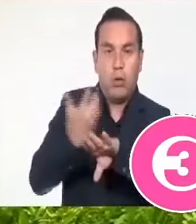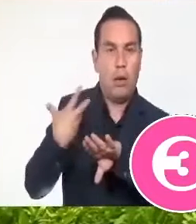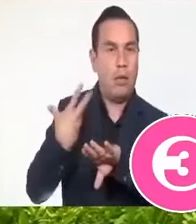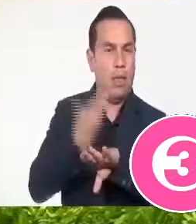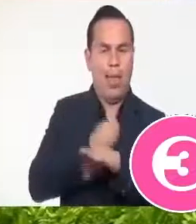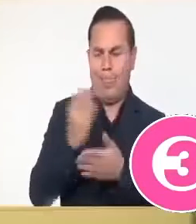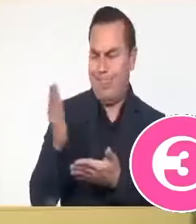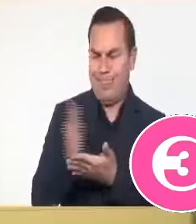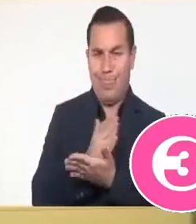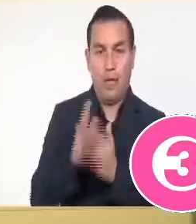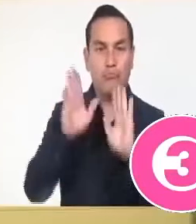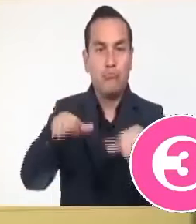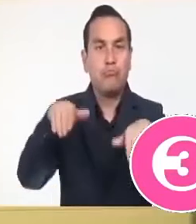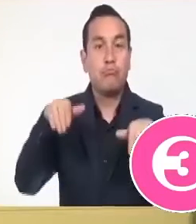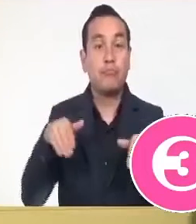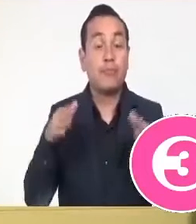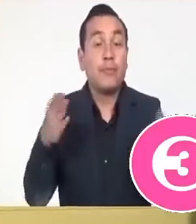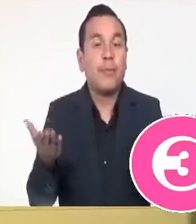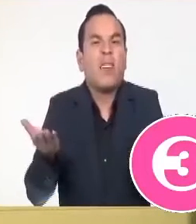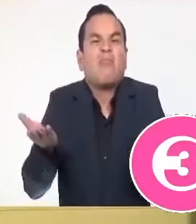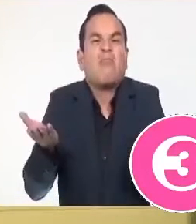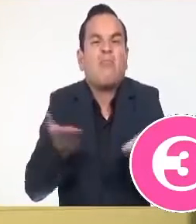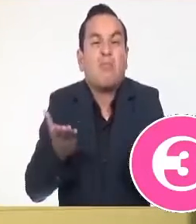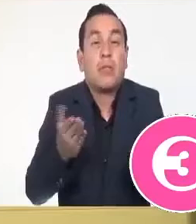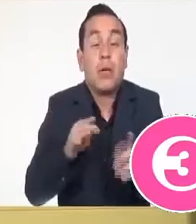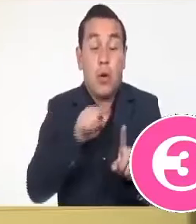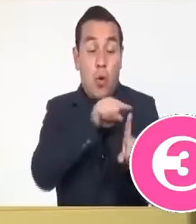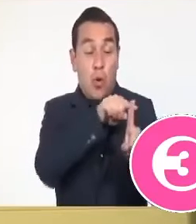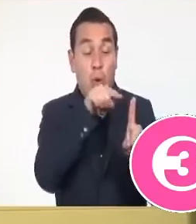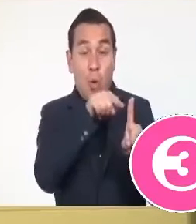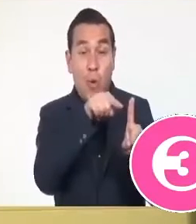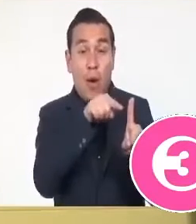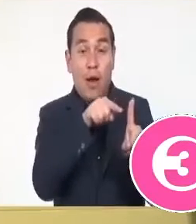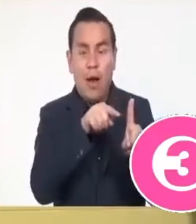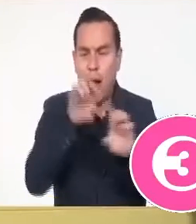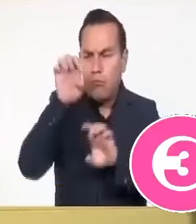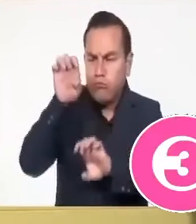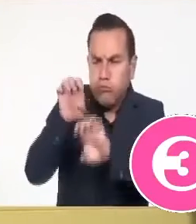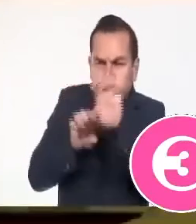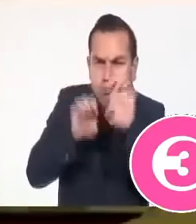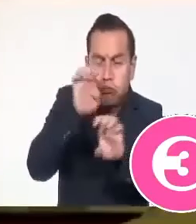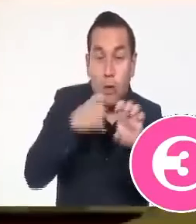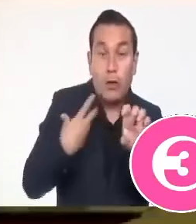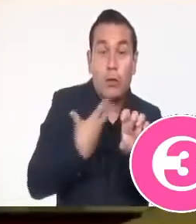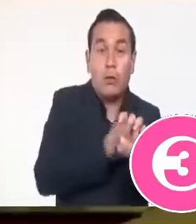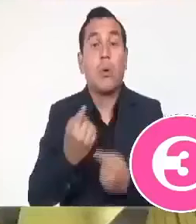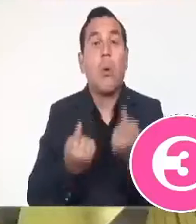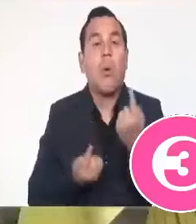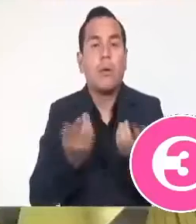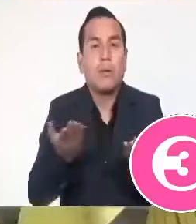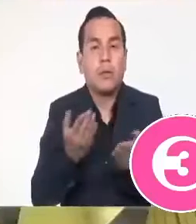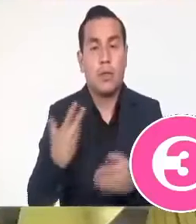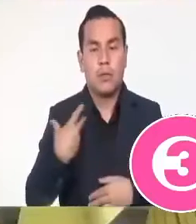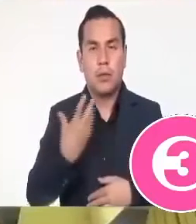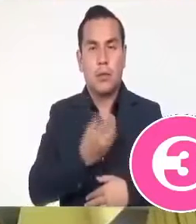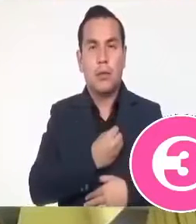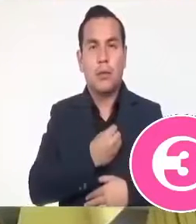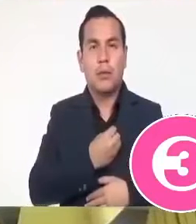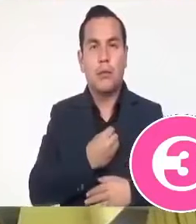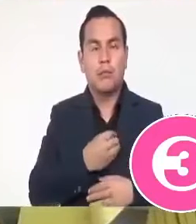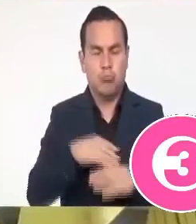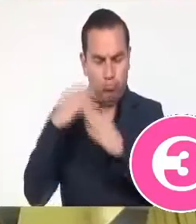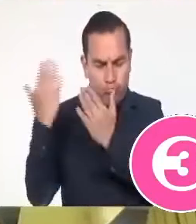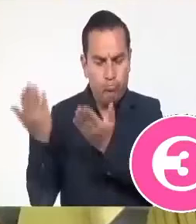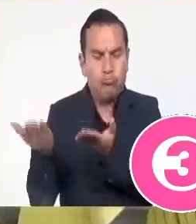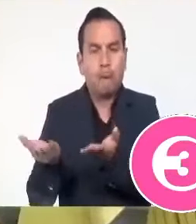nosotros haga una evaluación de lo que nosotros estamos haciendo que nosotros vamos a